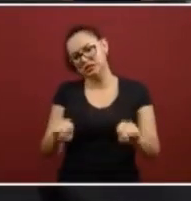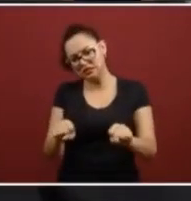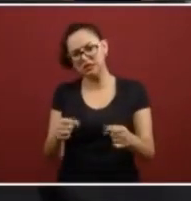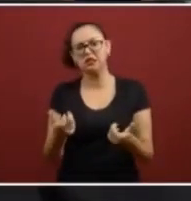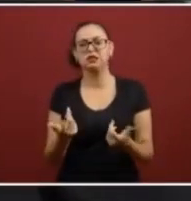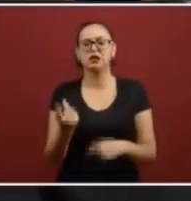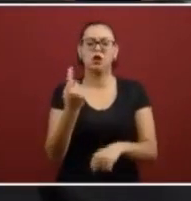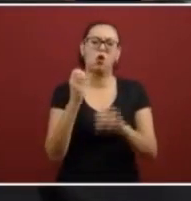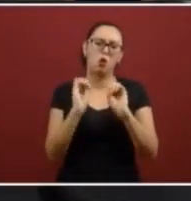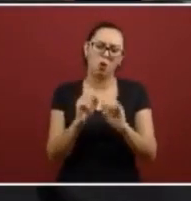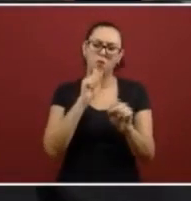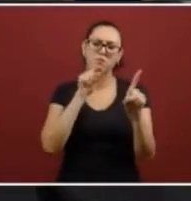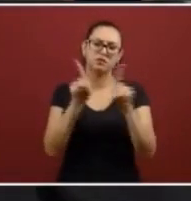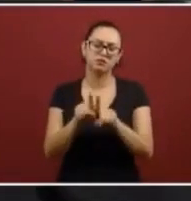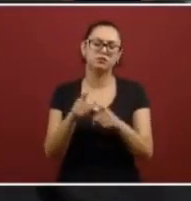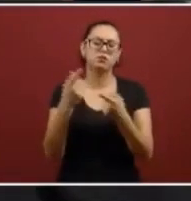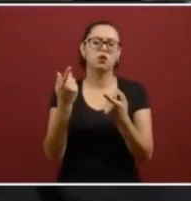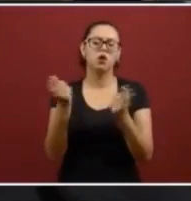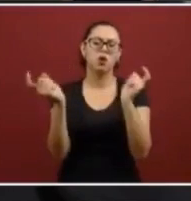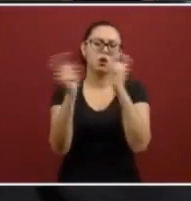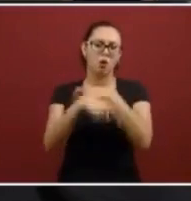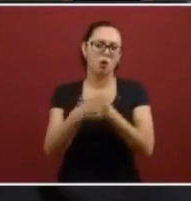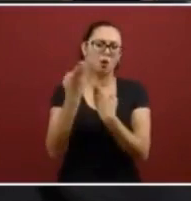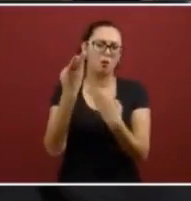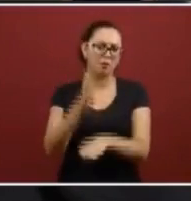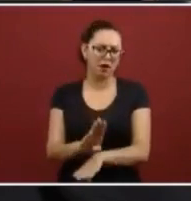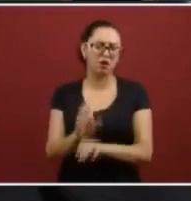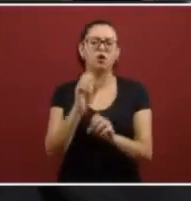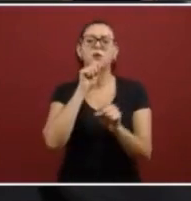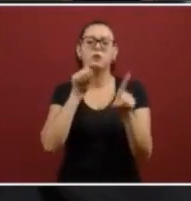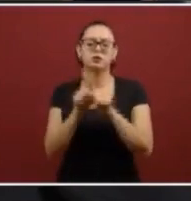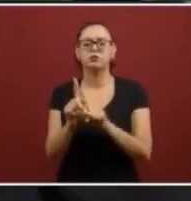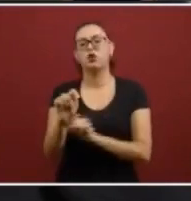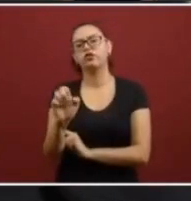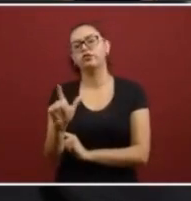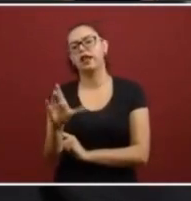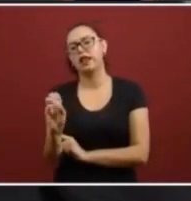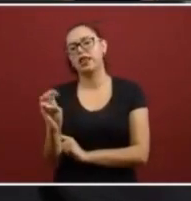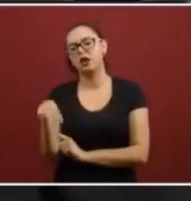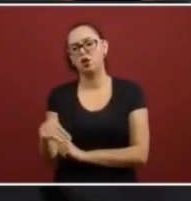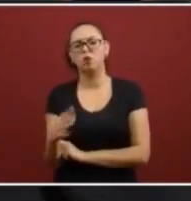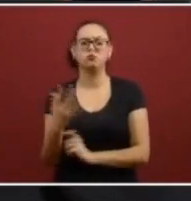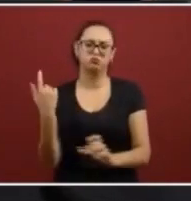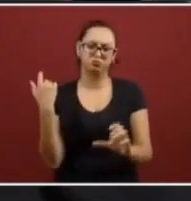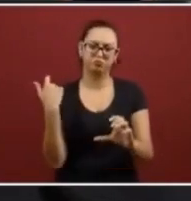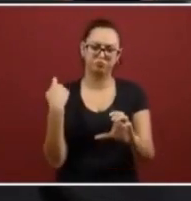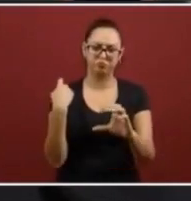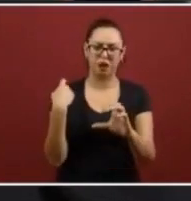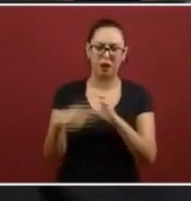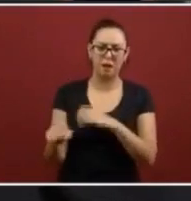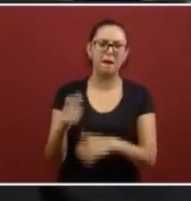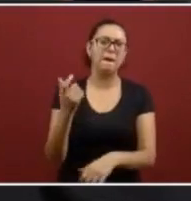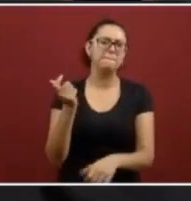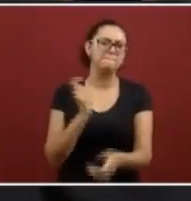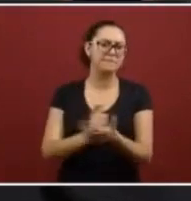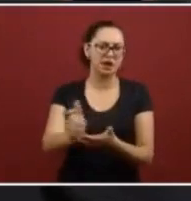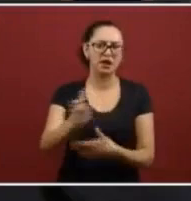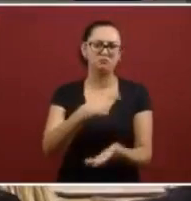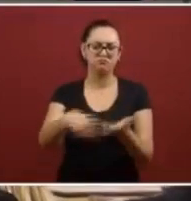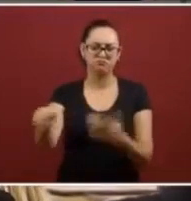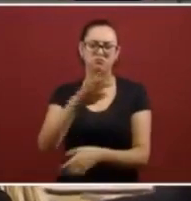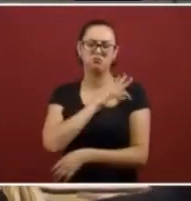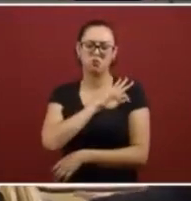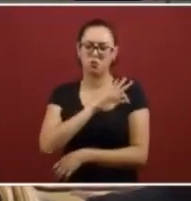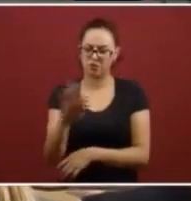hacer su depósito en Or- Banamex or en you can make a Telecom, también pueden deposit. comprarlas. Son 5,000 puntos de venta. Pueden participar ahí. 5,000